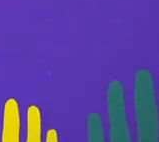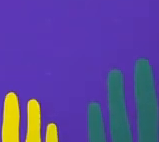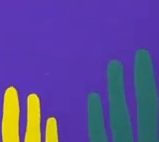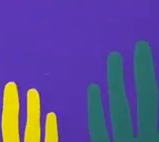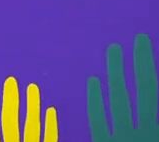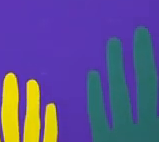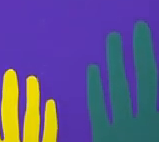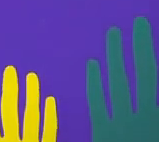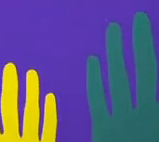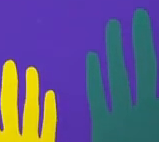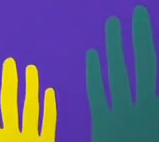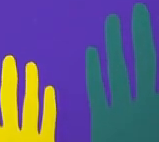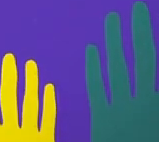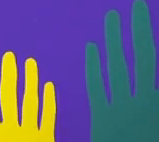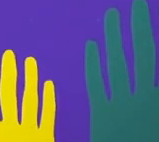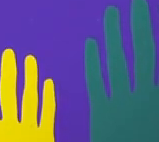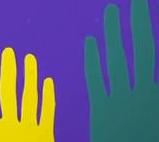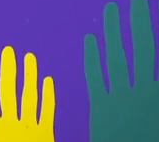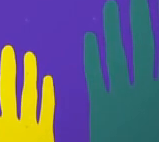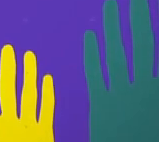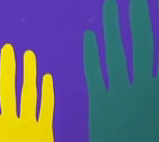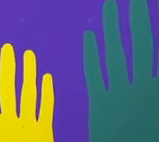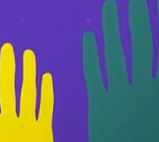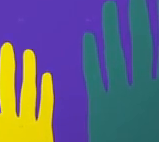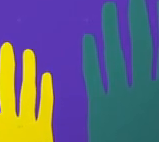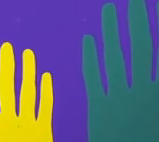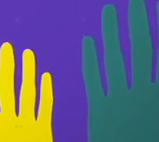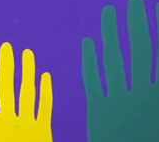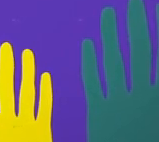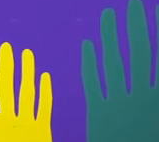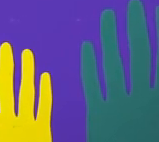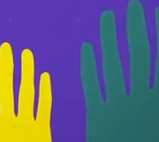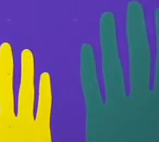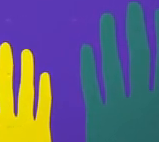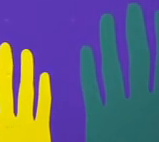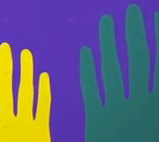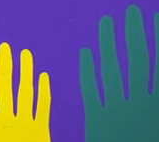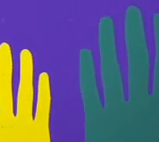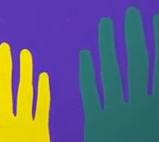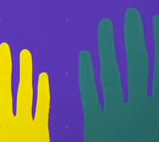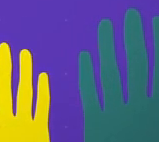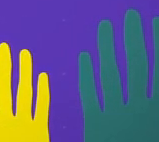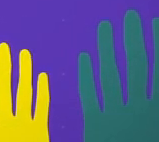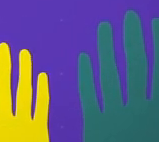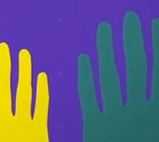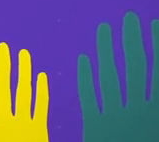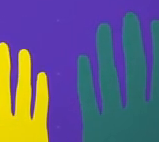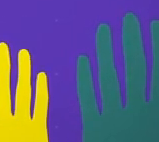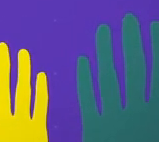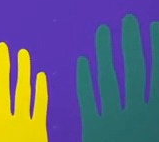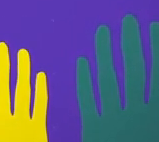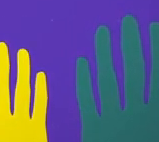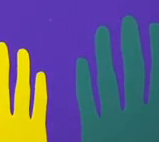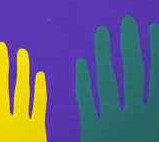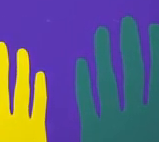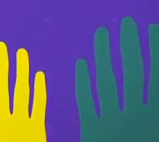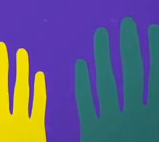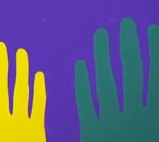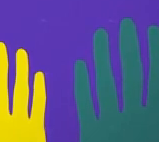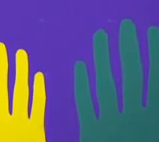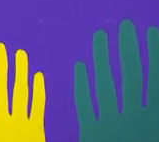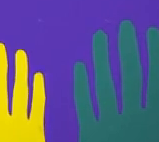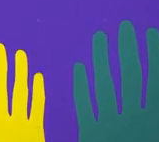Artículos de la Declaración de Derechos Humanos. Artículo 5. Nadie será sometido a torturas ni a penas o tratos